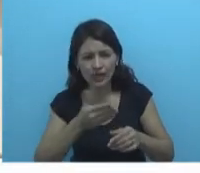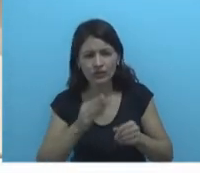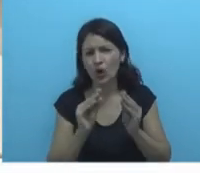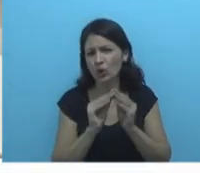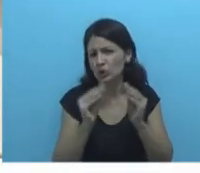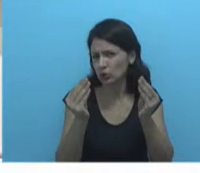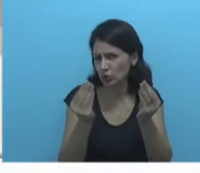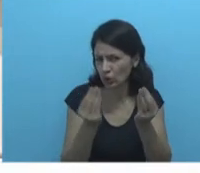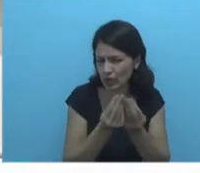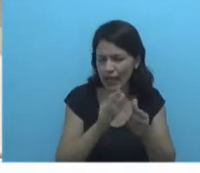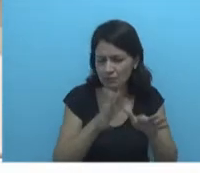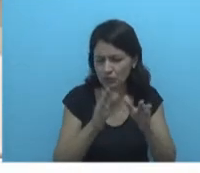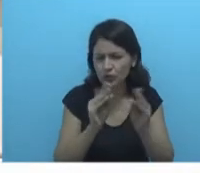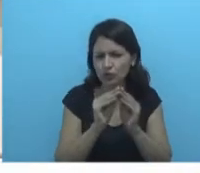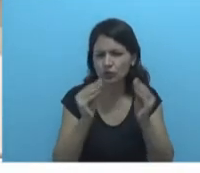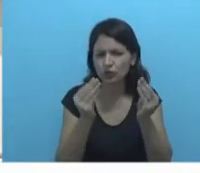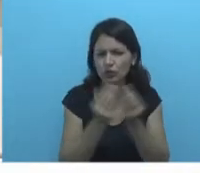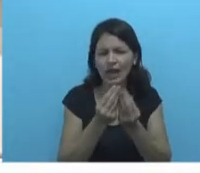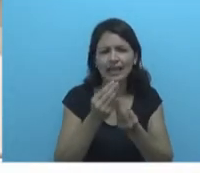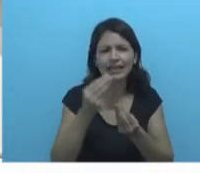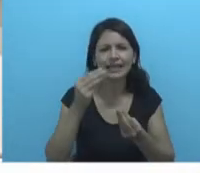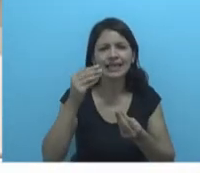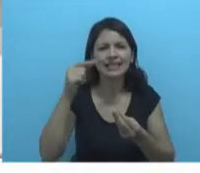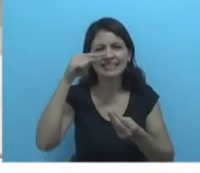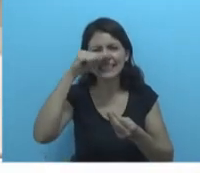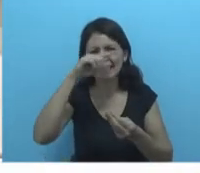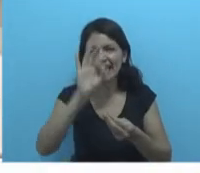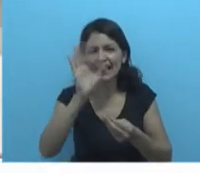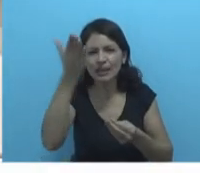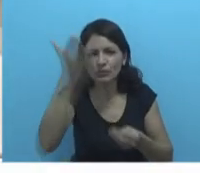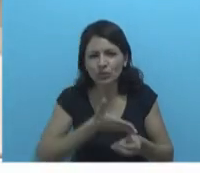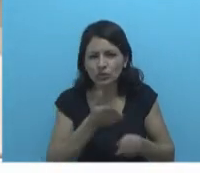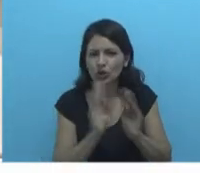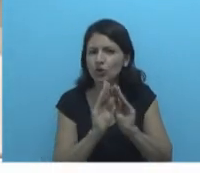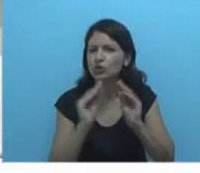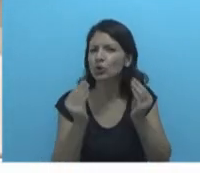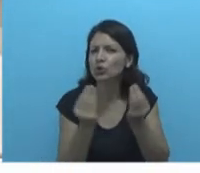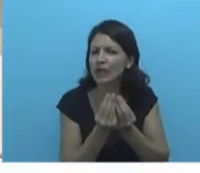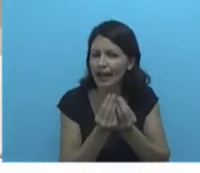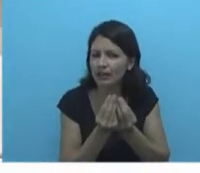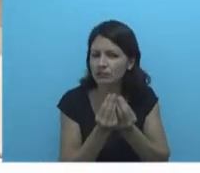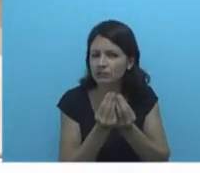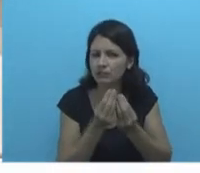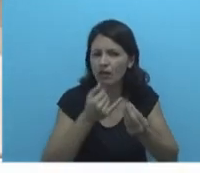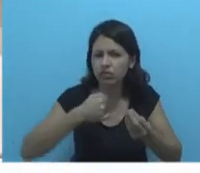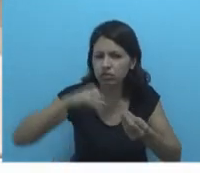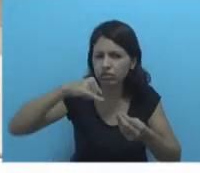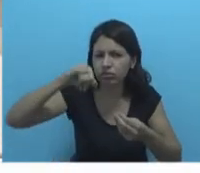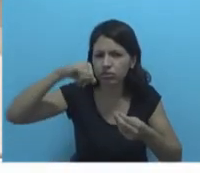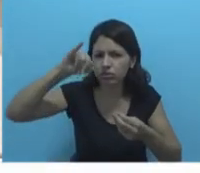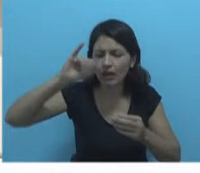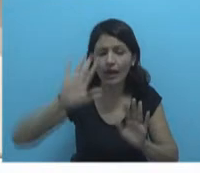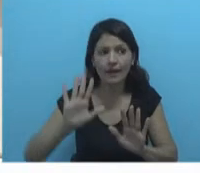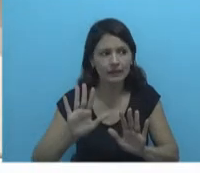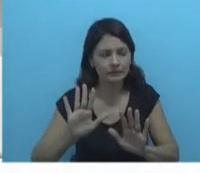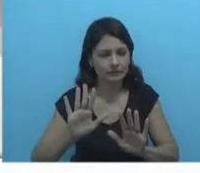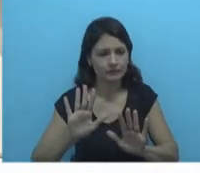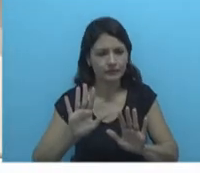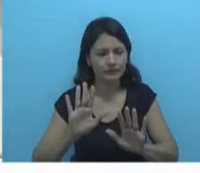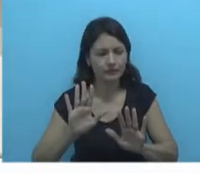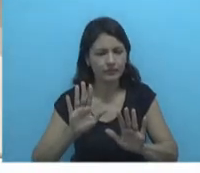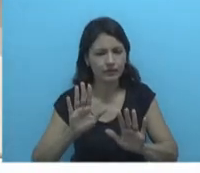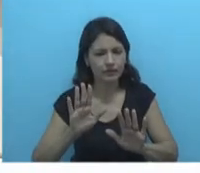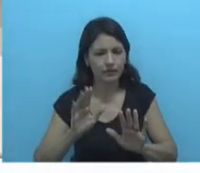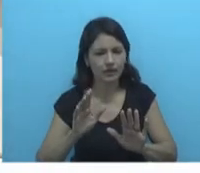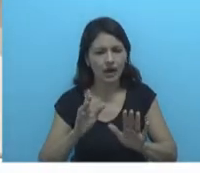llegando prácticamente al 60%. Entendiendo que tenía que controlar los precios de la